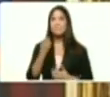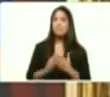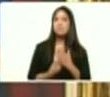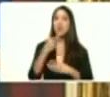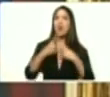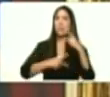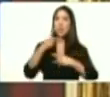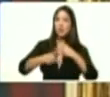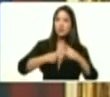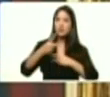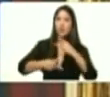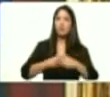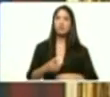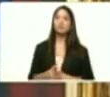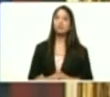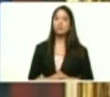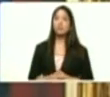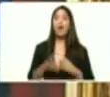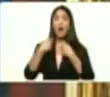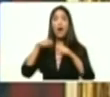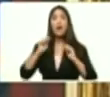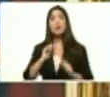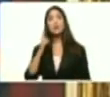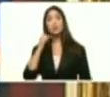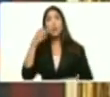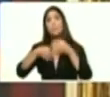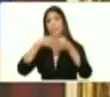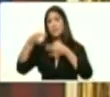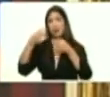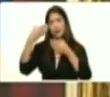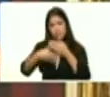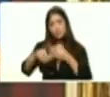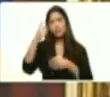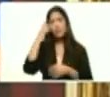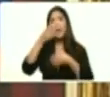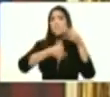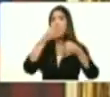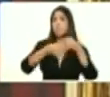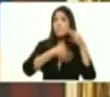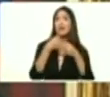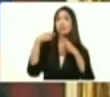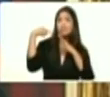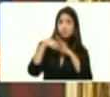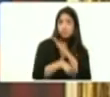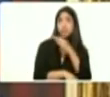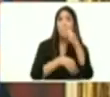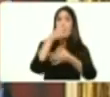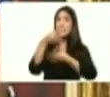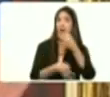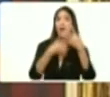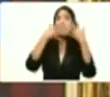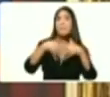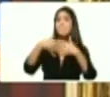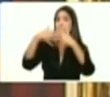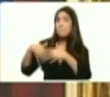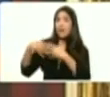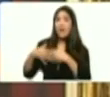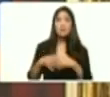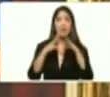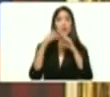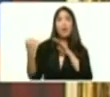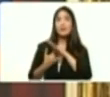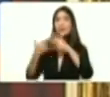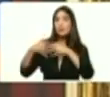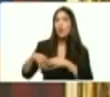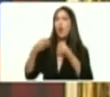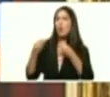producción, Aristóbulo, va a hablar de eso, en estos días, y va a explicar, con lujo de detalle, empresa tal, industria tal, como